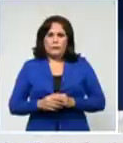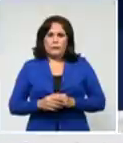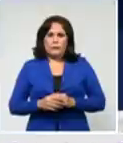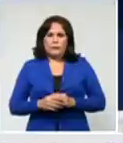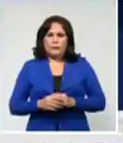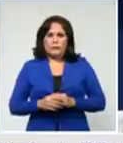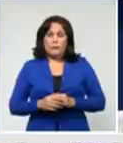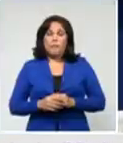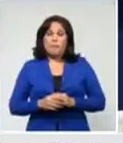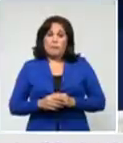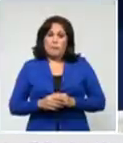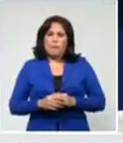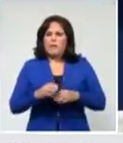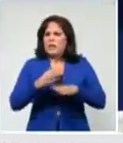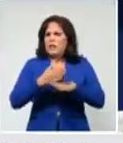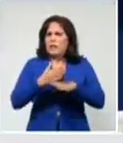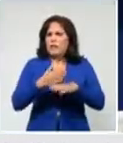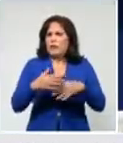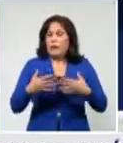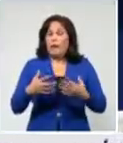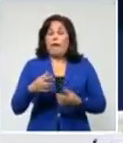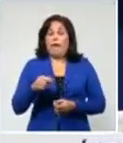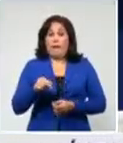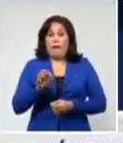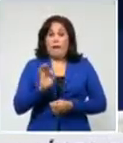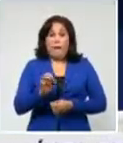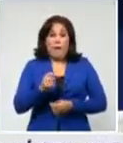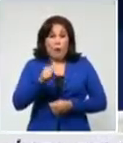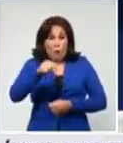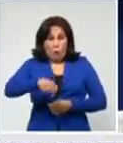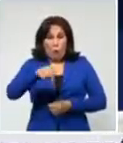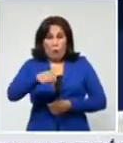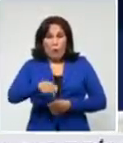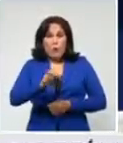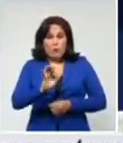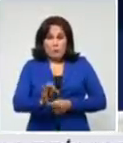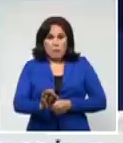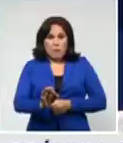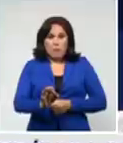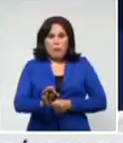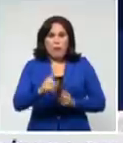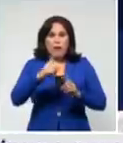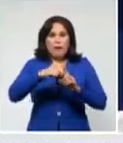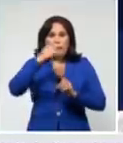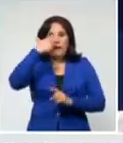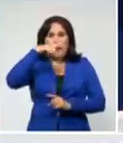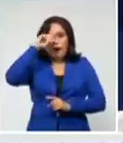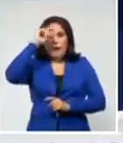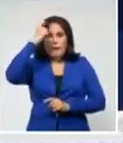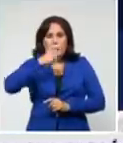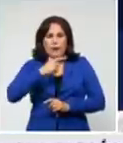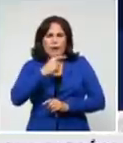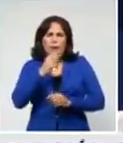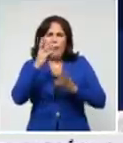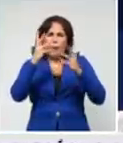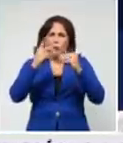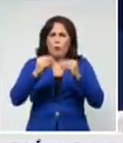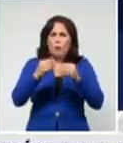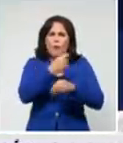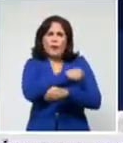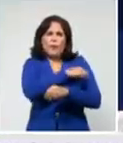Esto hace que en el día de hoy la tasa de incidencia de casos